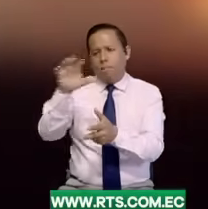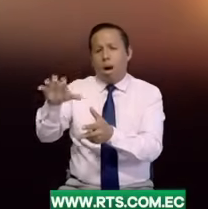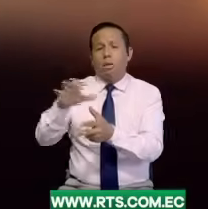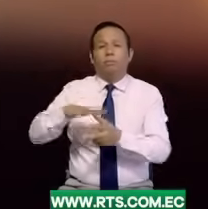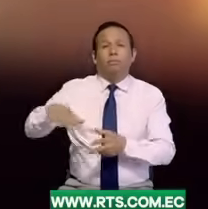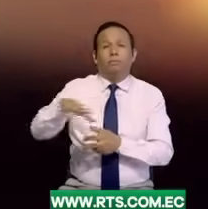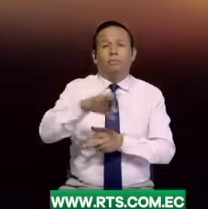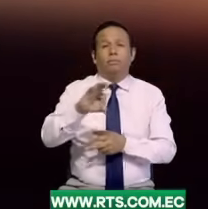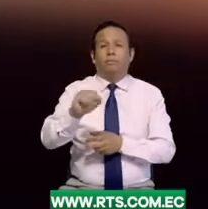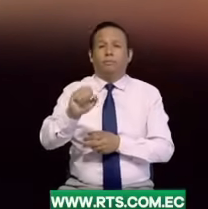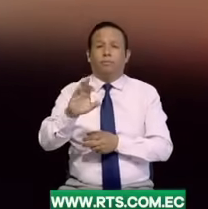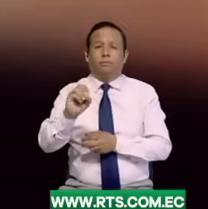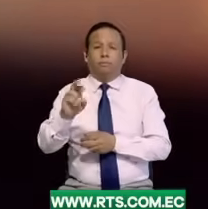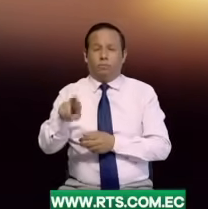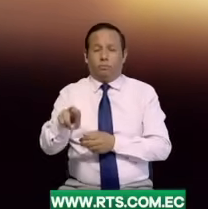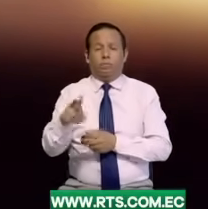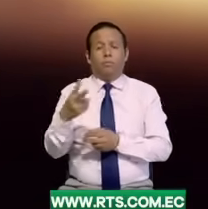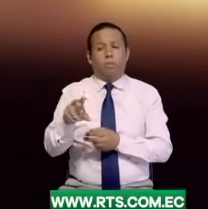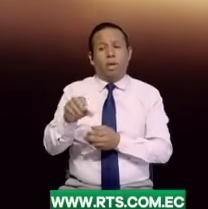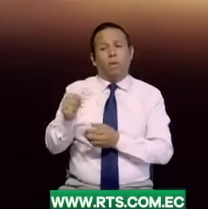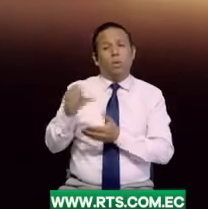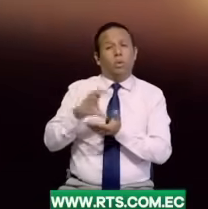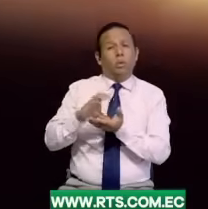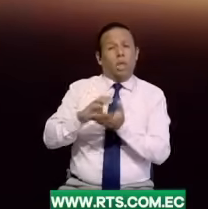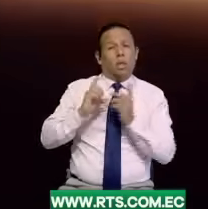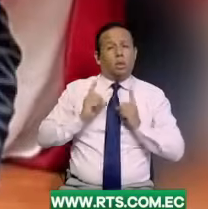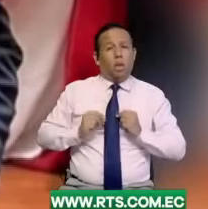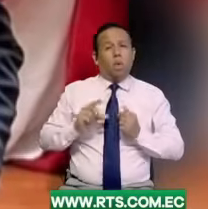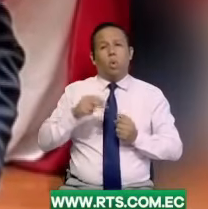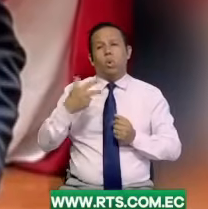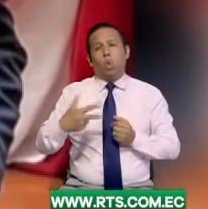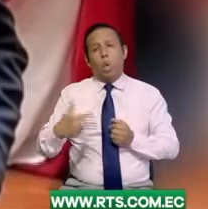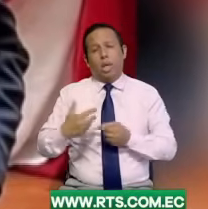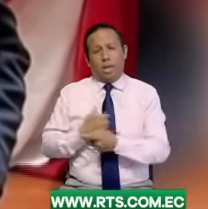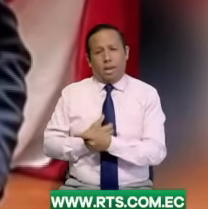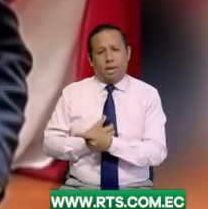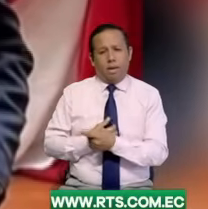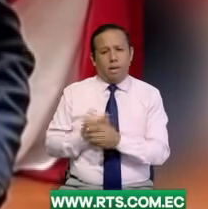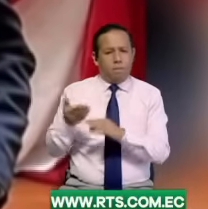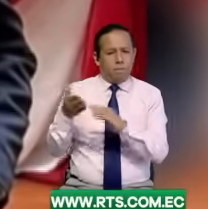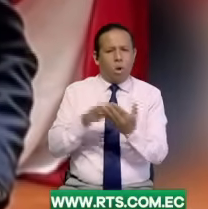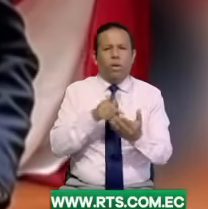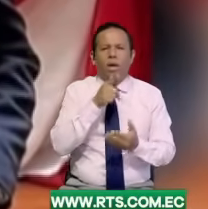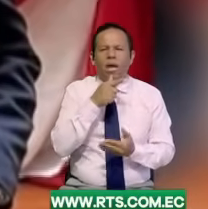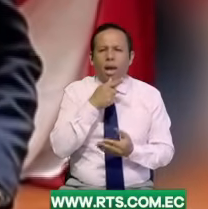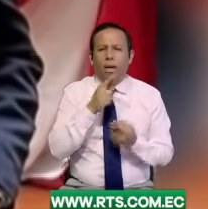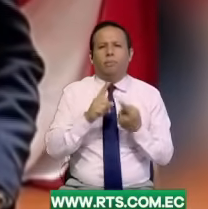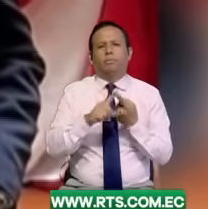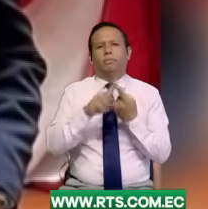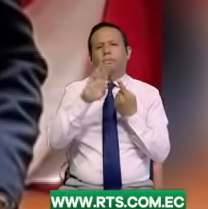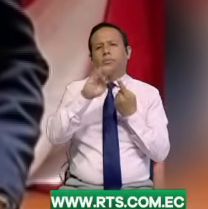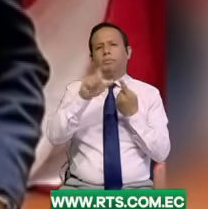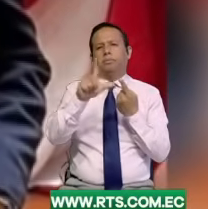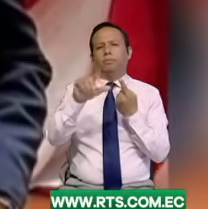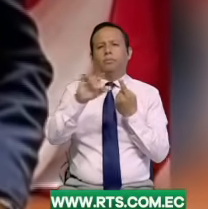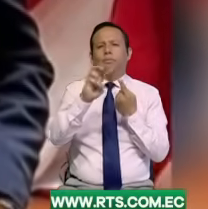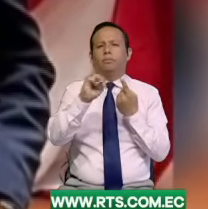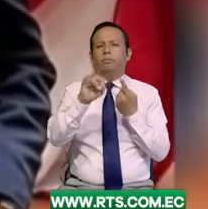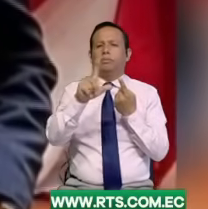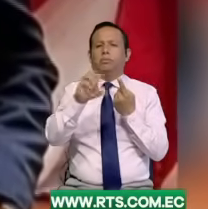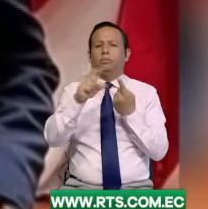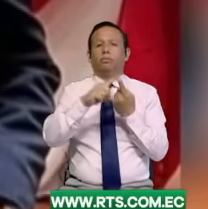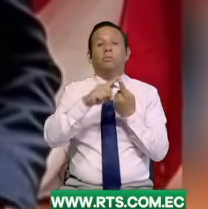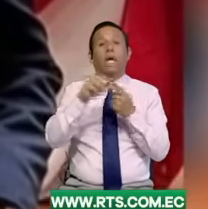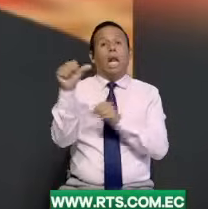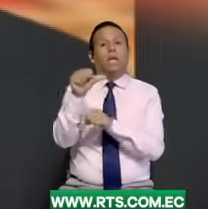Alfaro, además del subcentro de salud tipo C en Chone. Entre las pérdidas mortales se registra a Bill Wilson Carrillo, asesor